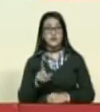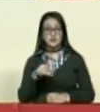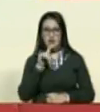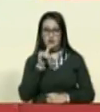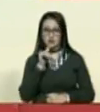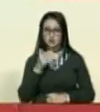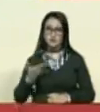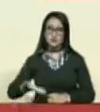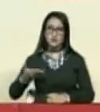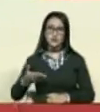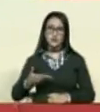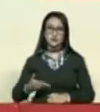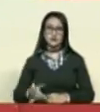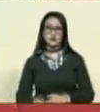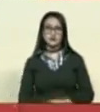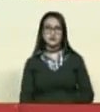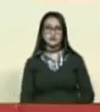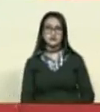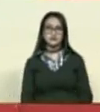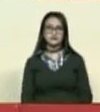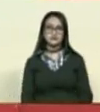anuncio muy importante.